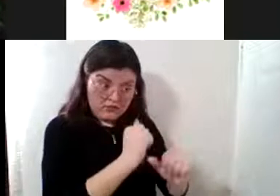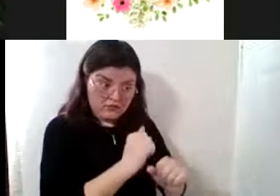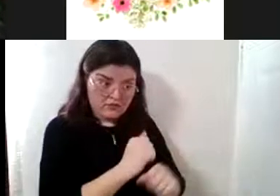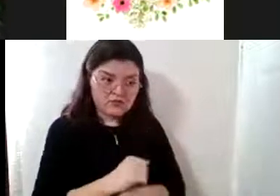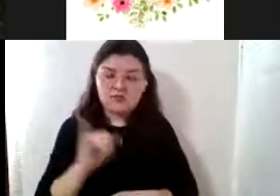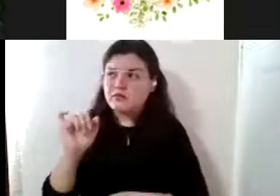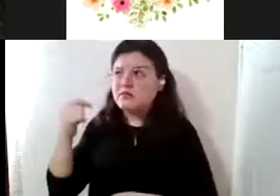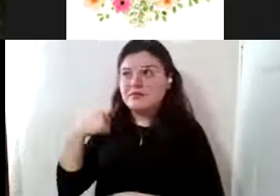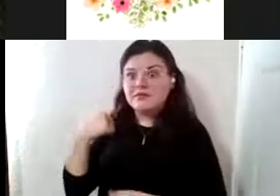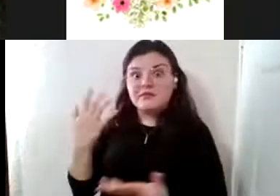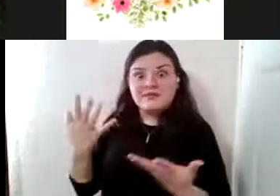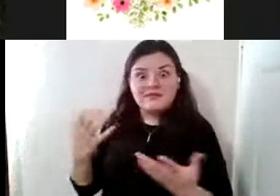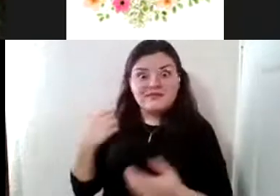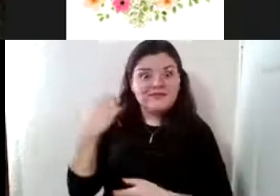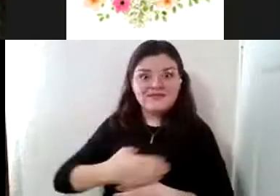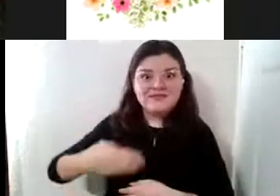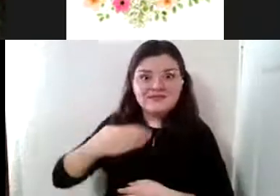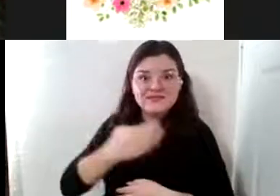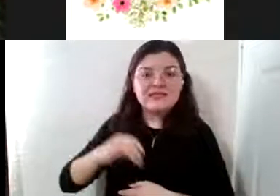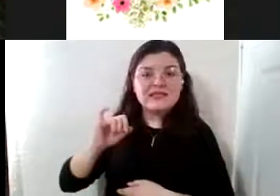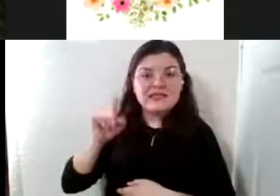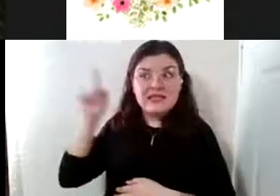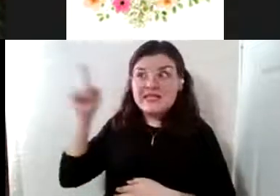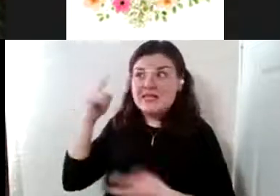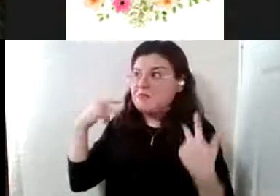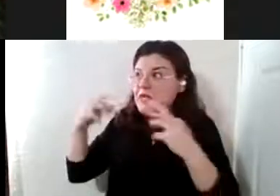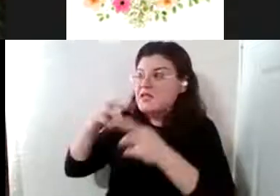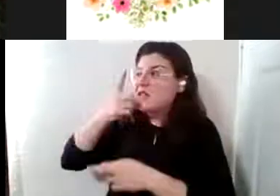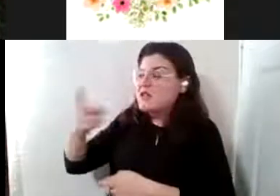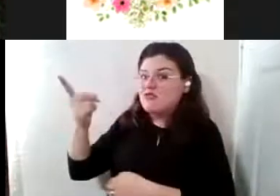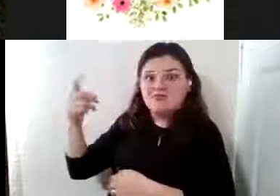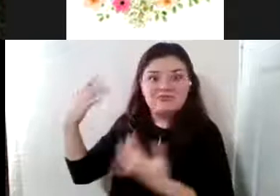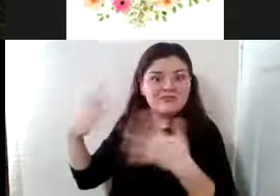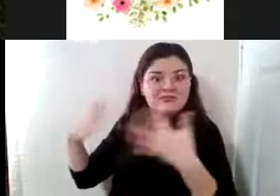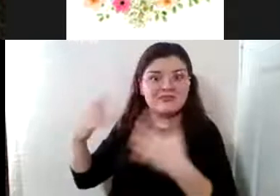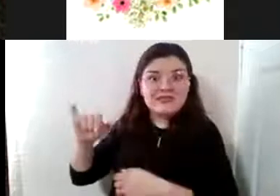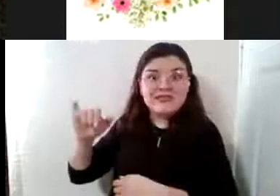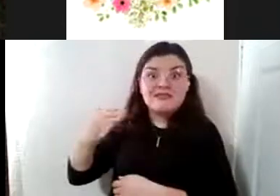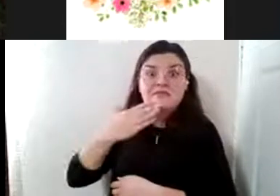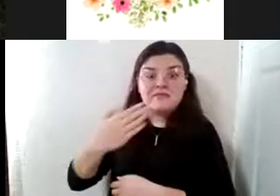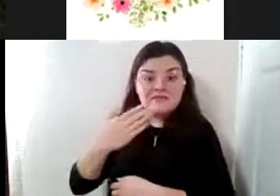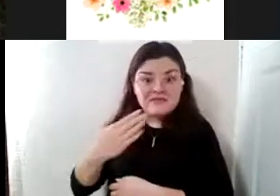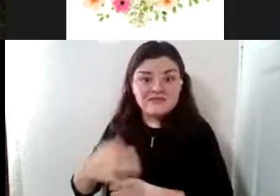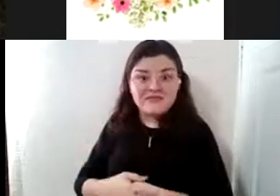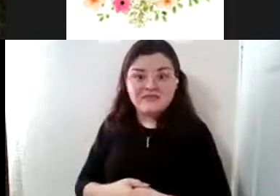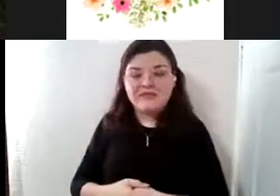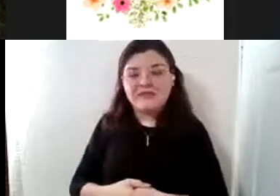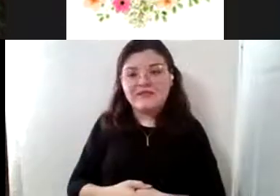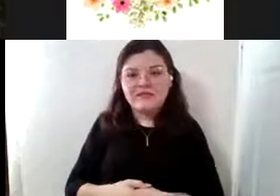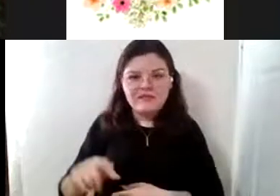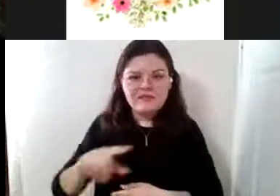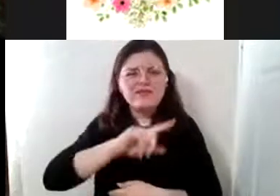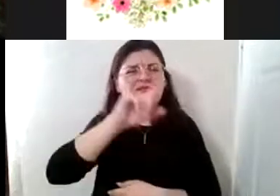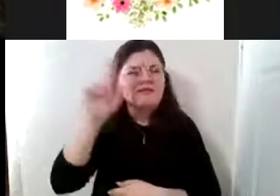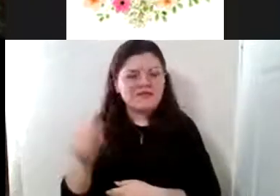está contentísima. El truco de Conchita, su maestra, había funcionado. Otra cosa